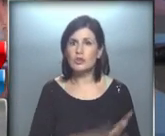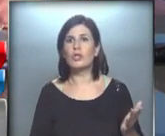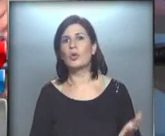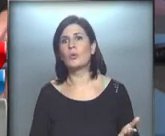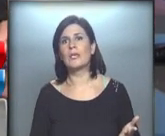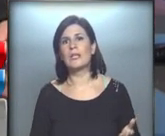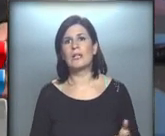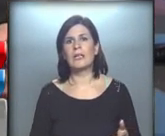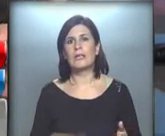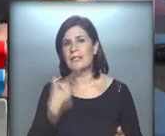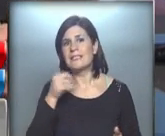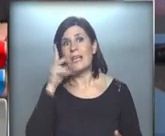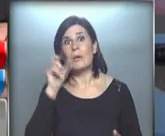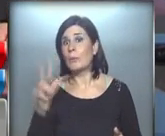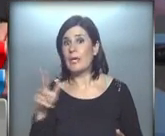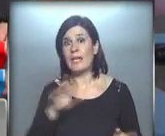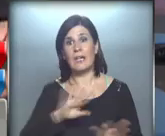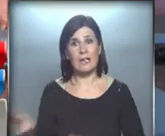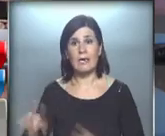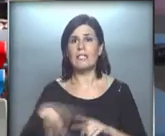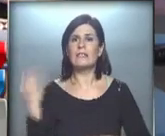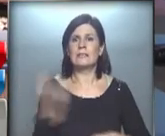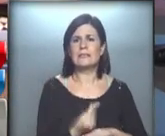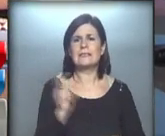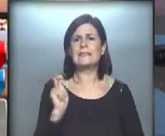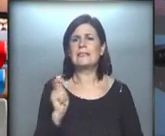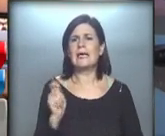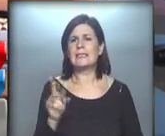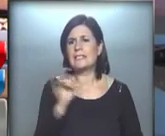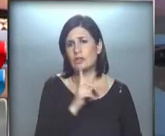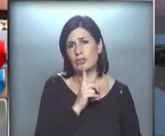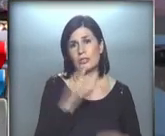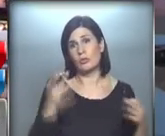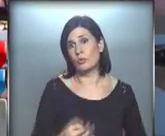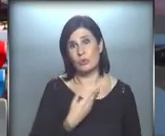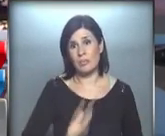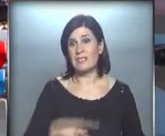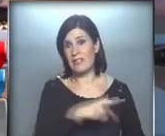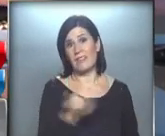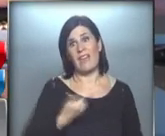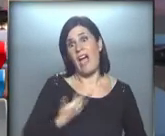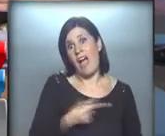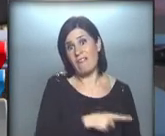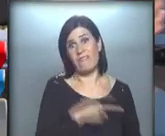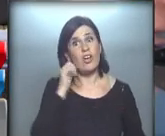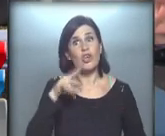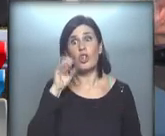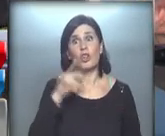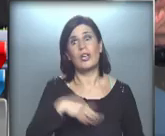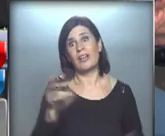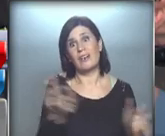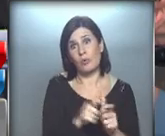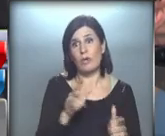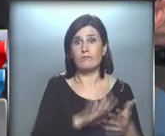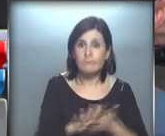de quién va a reemplazar a Alejandro Sabella, que es quien tenía que reunirse justamente, claro, con Grondona en los próximos días.